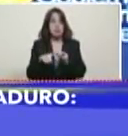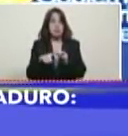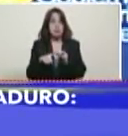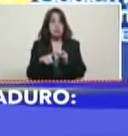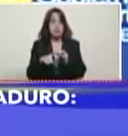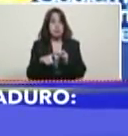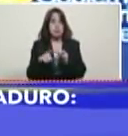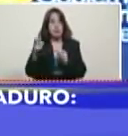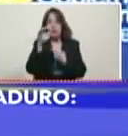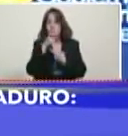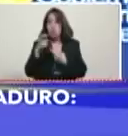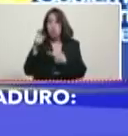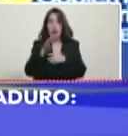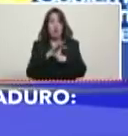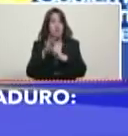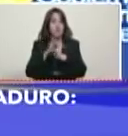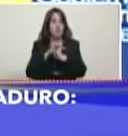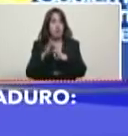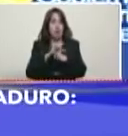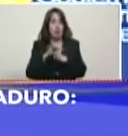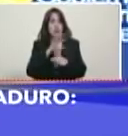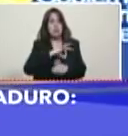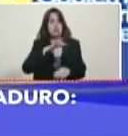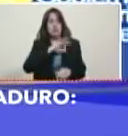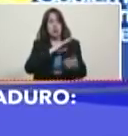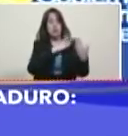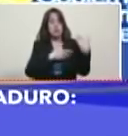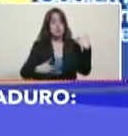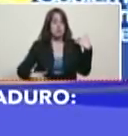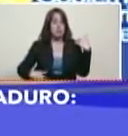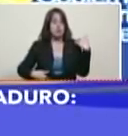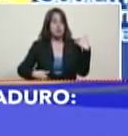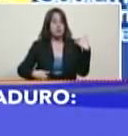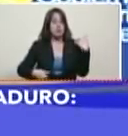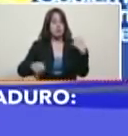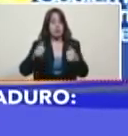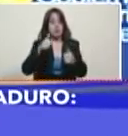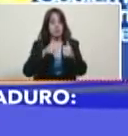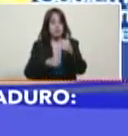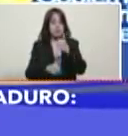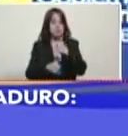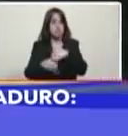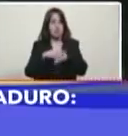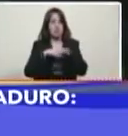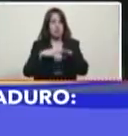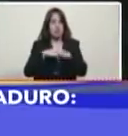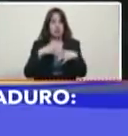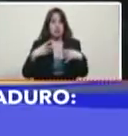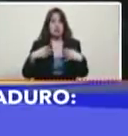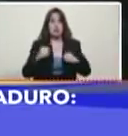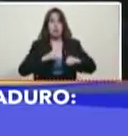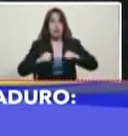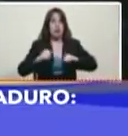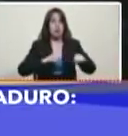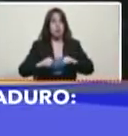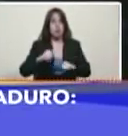Hay que buscar la fórmula, señora vicepresidenta, ministro de Salud, para que el motor